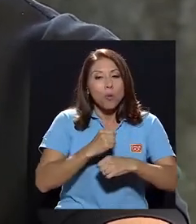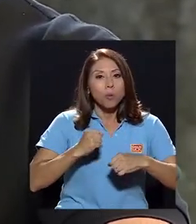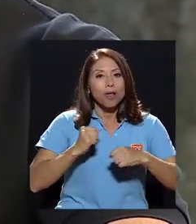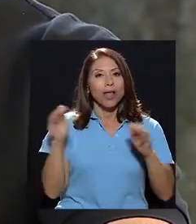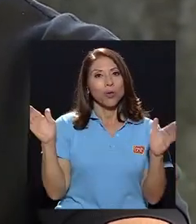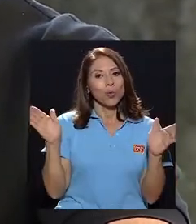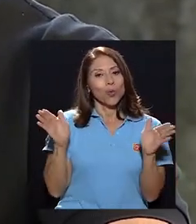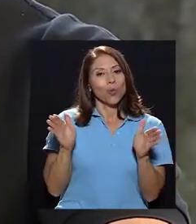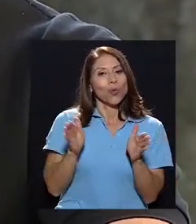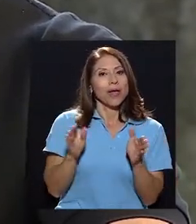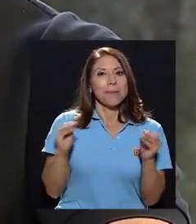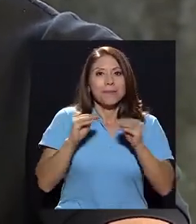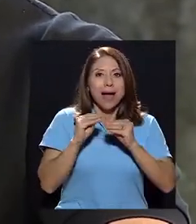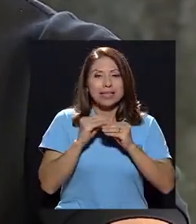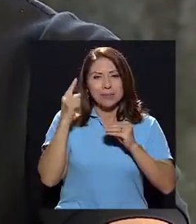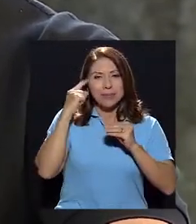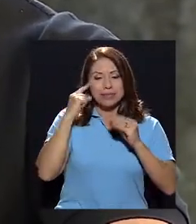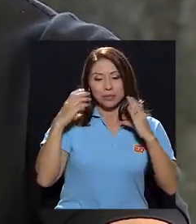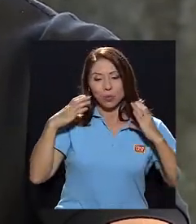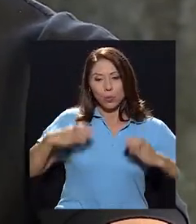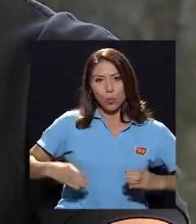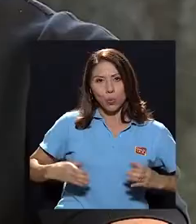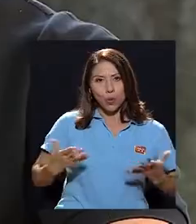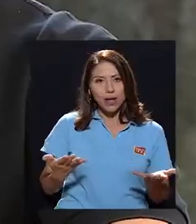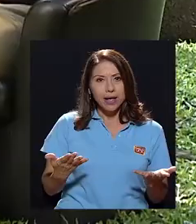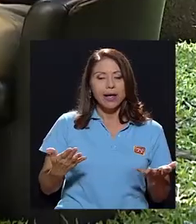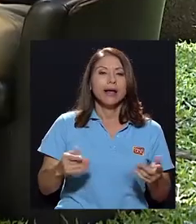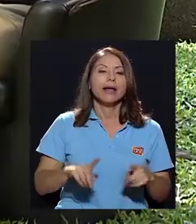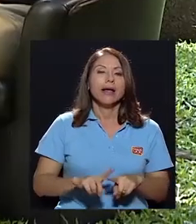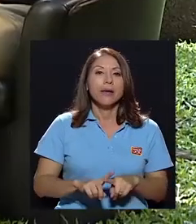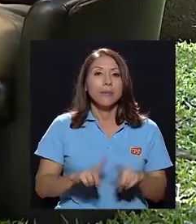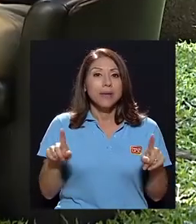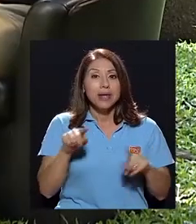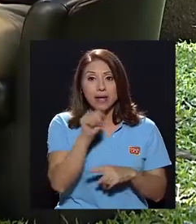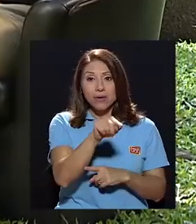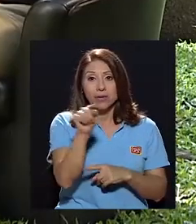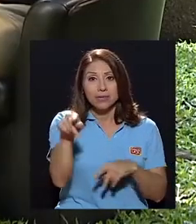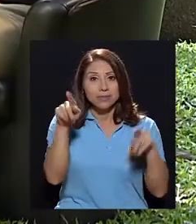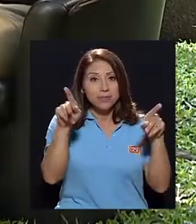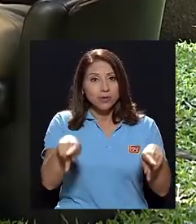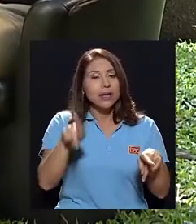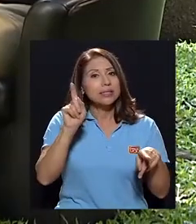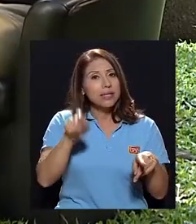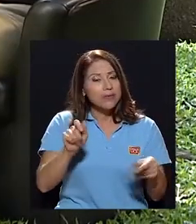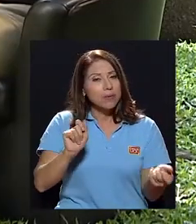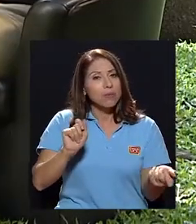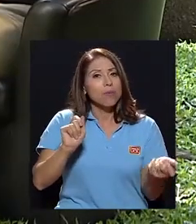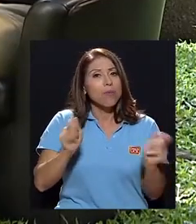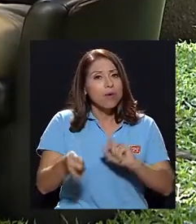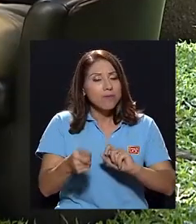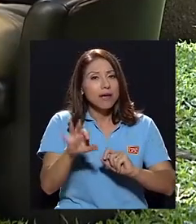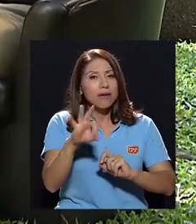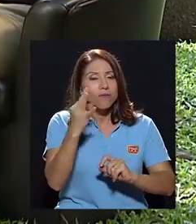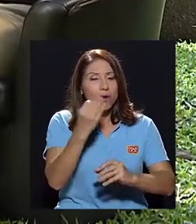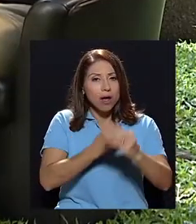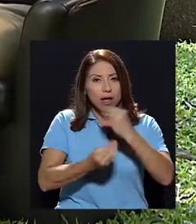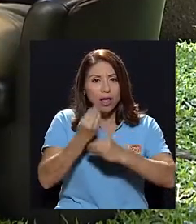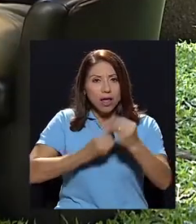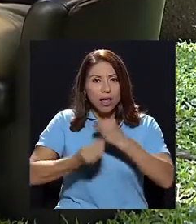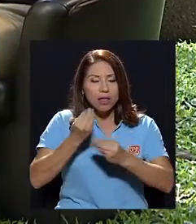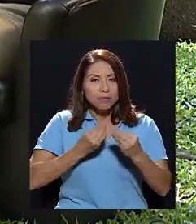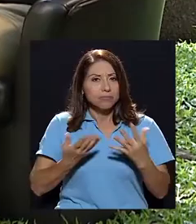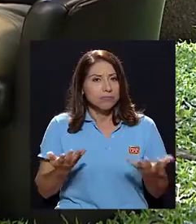más estéticos, ¿verdad? Uh-huh. Aún así, estas personas tienen que modificar sus aspectos